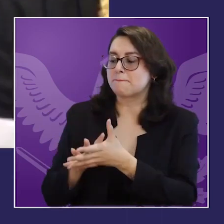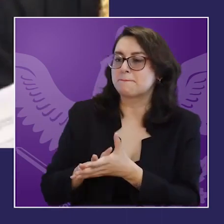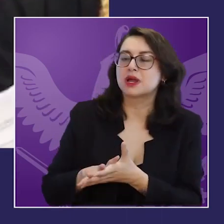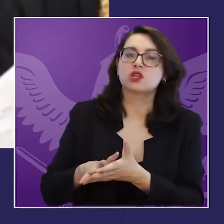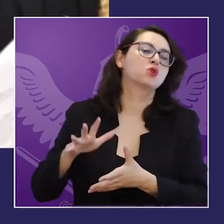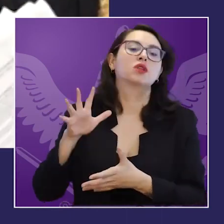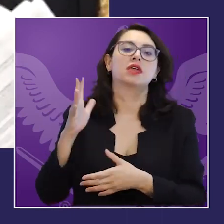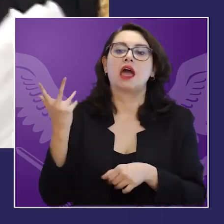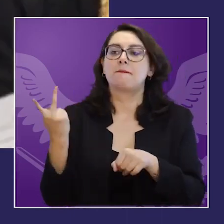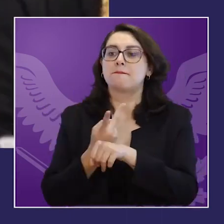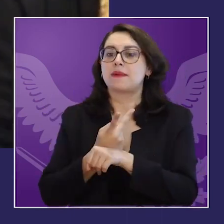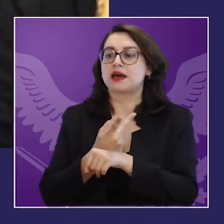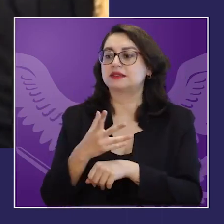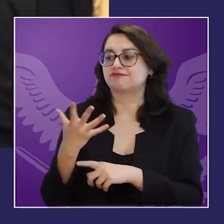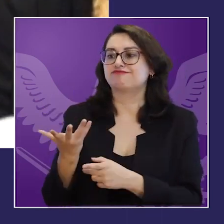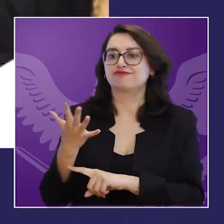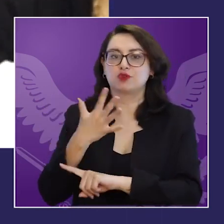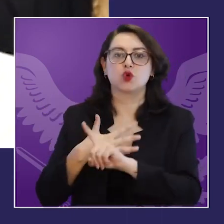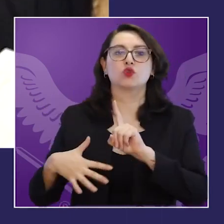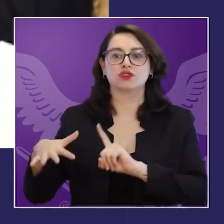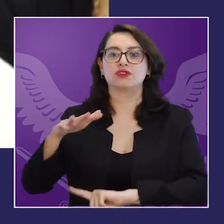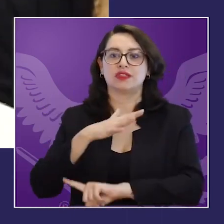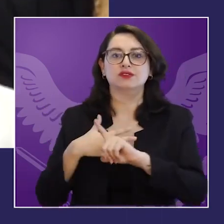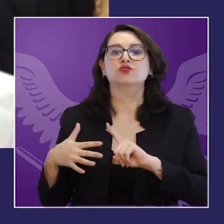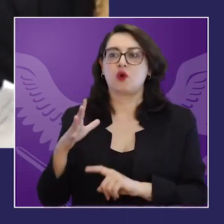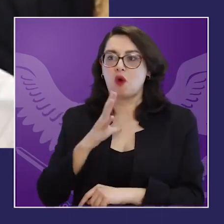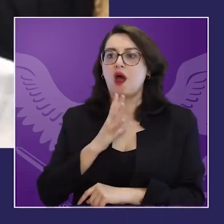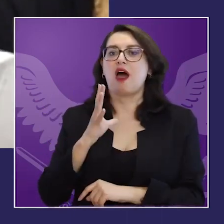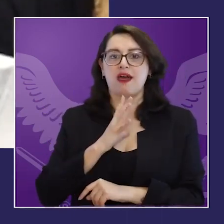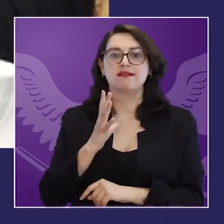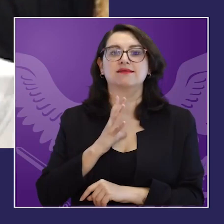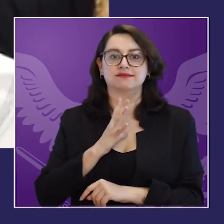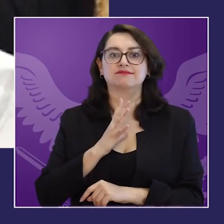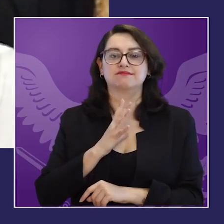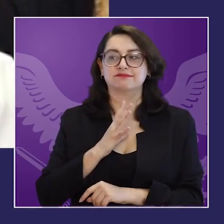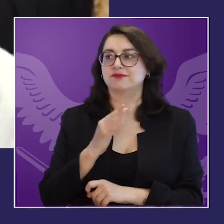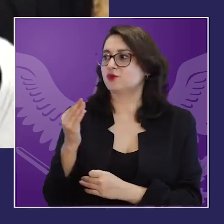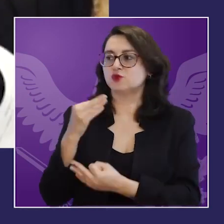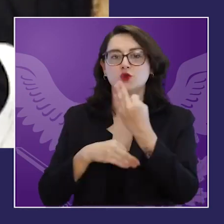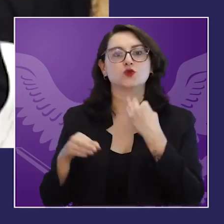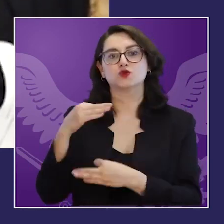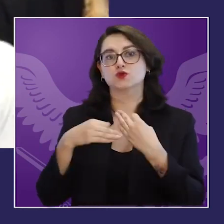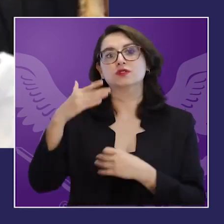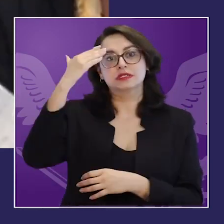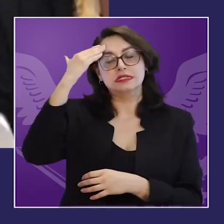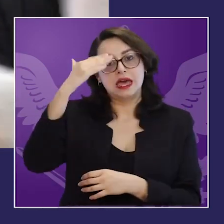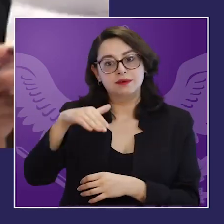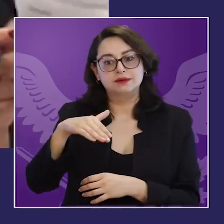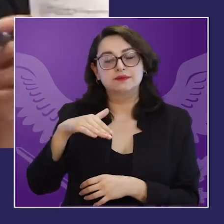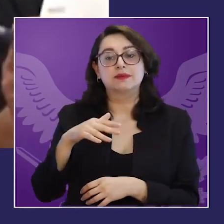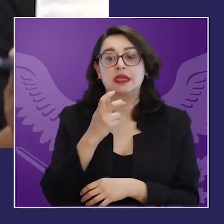mayoritariamente obedece a unos contextos muy específicos en esta región. De tal manera que